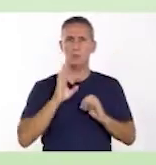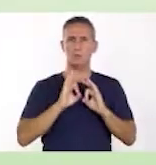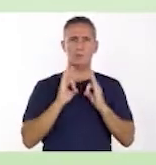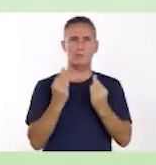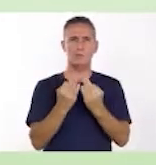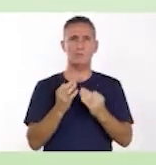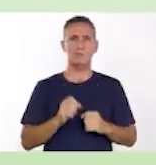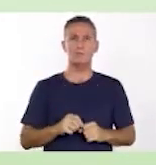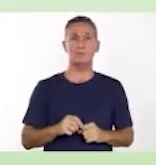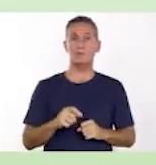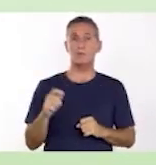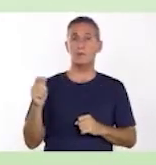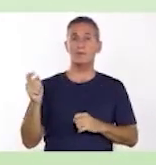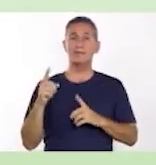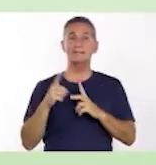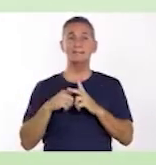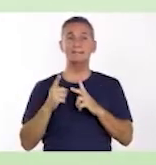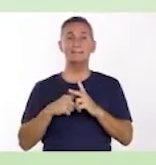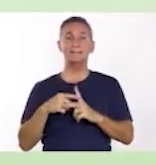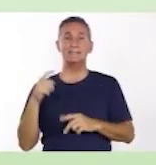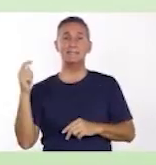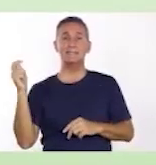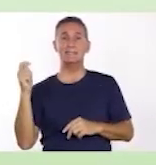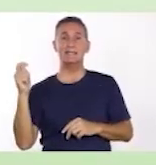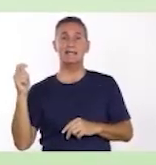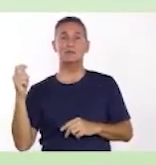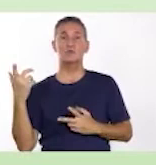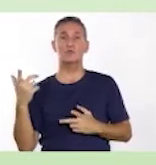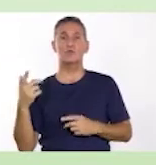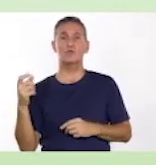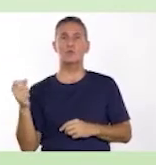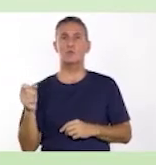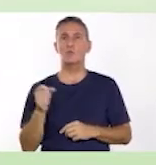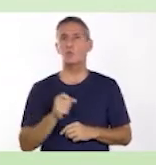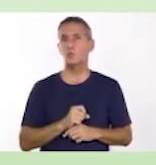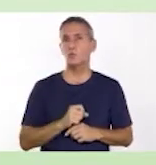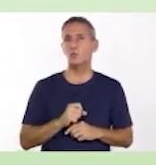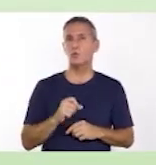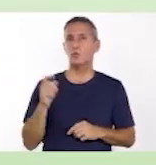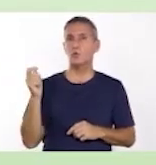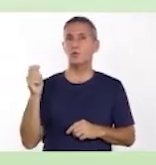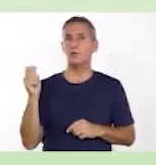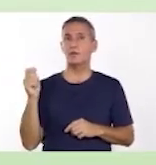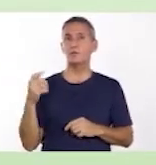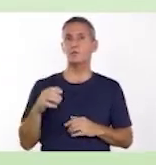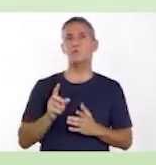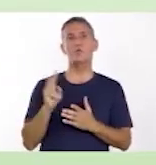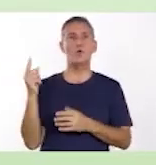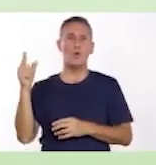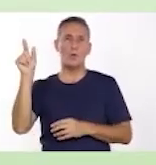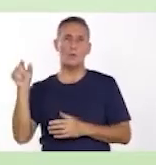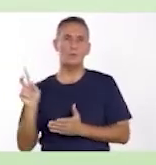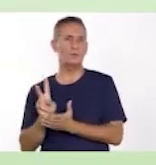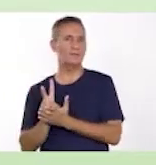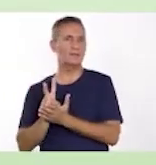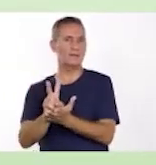y Tartufo, un falso devoto y manipulador, huésped en su casa.